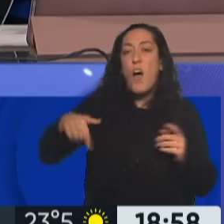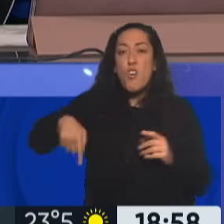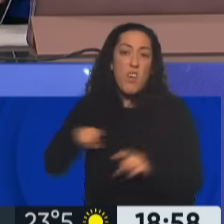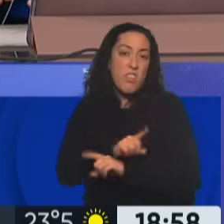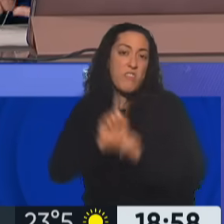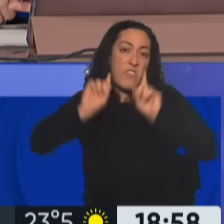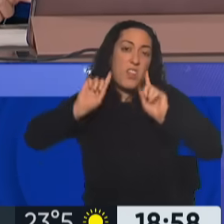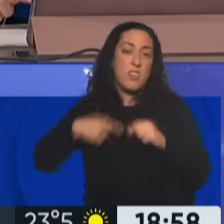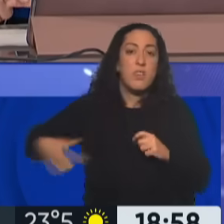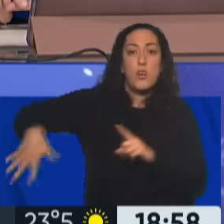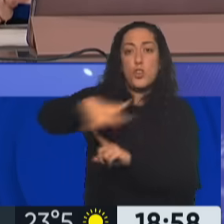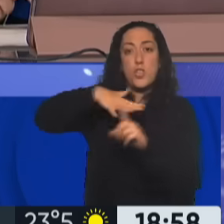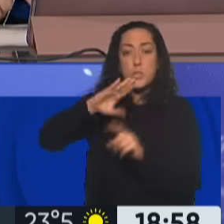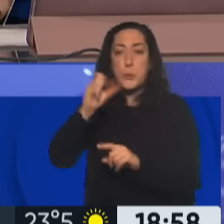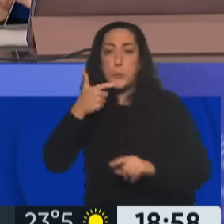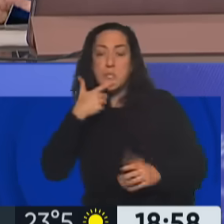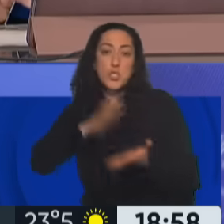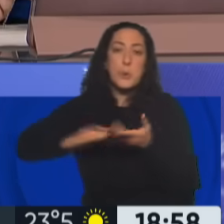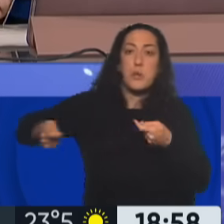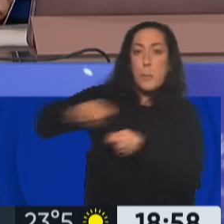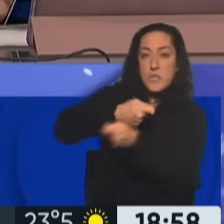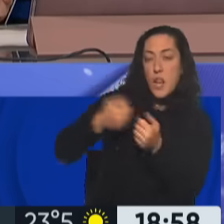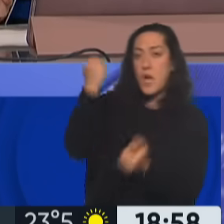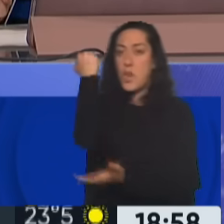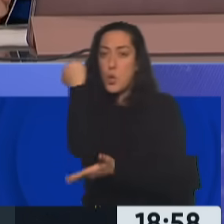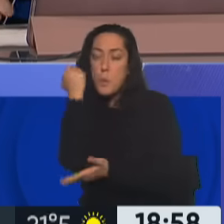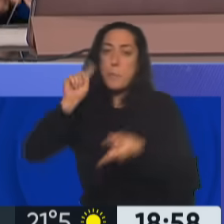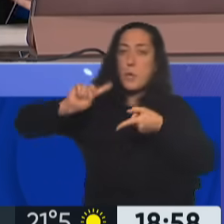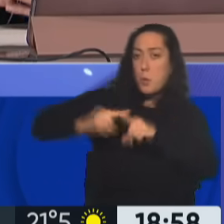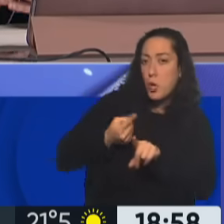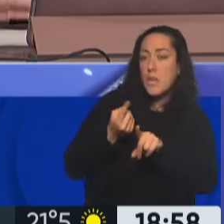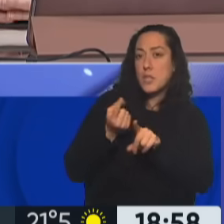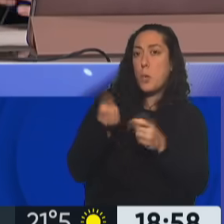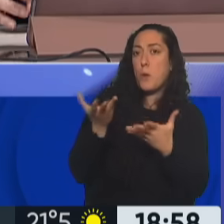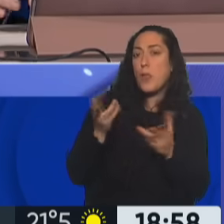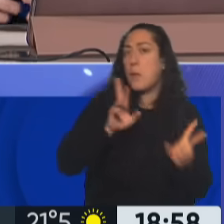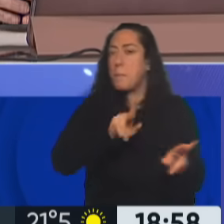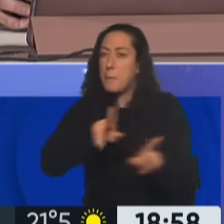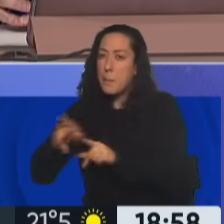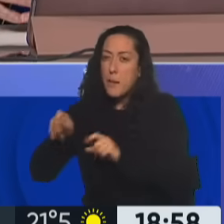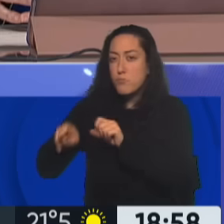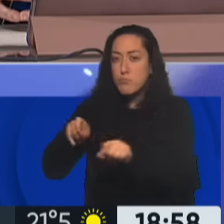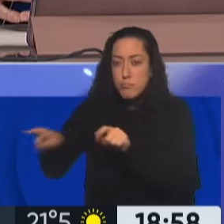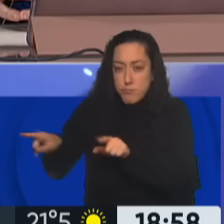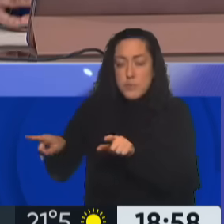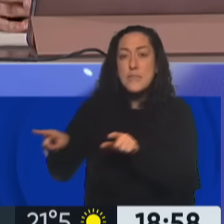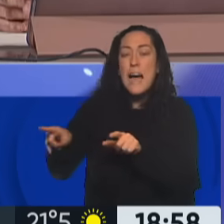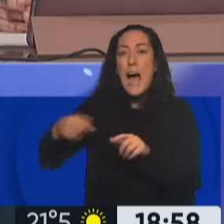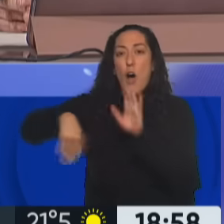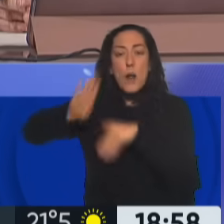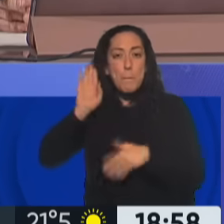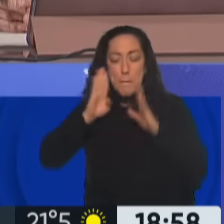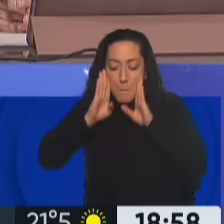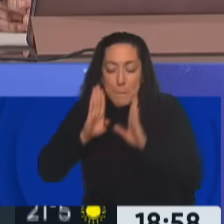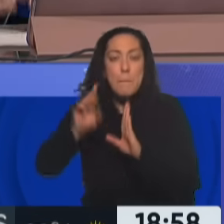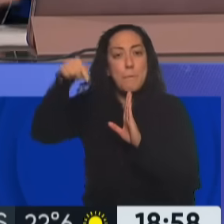planteo de los BRICS, tanto en lo que tiene que ver con lo comercial, con lo económico, con lo político, porque es una agenda que, si bien se suele poner mucho el foco en